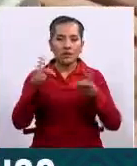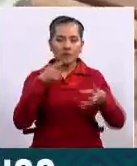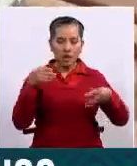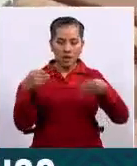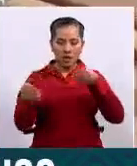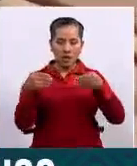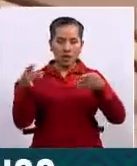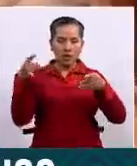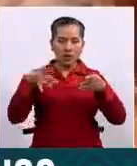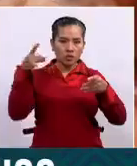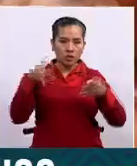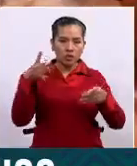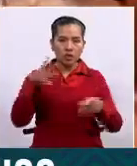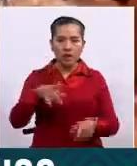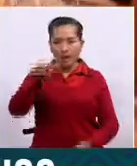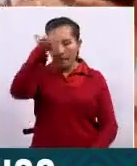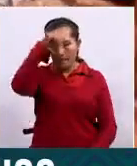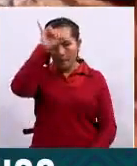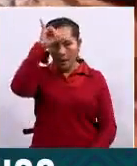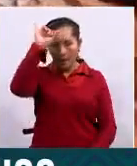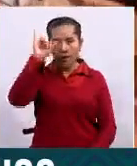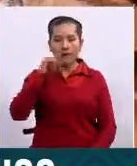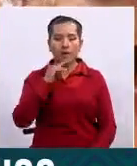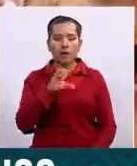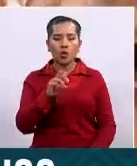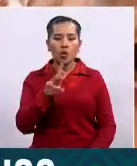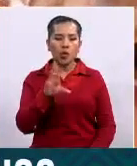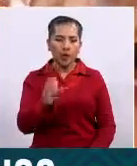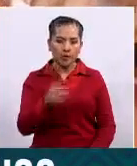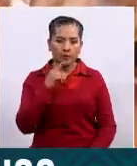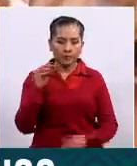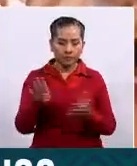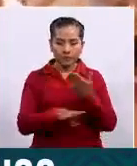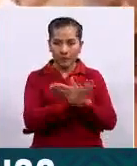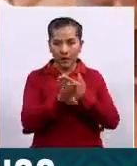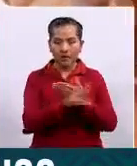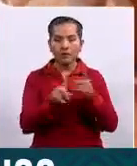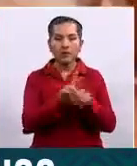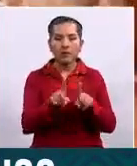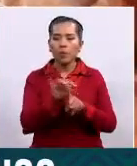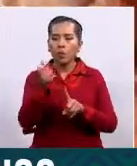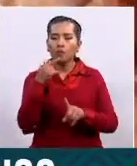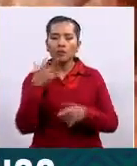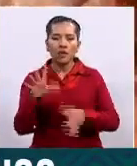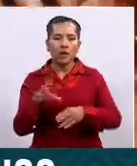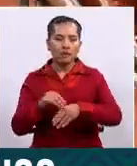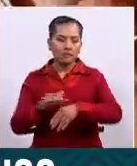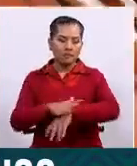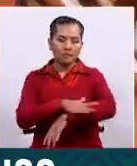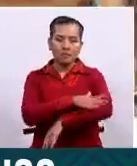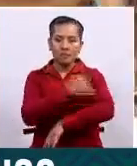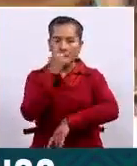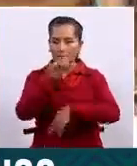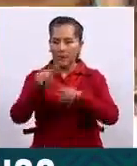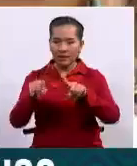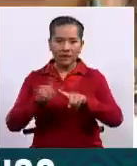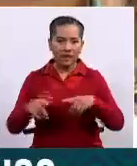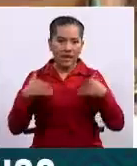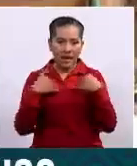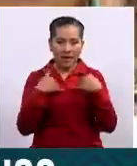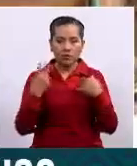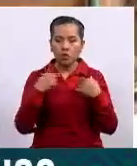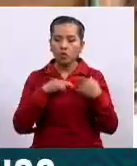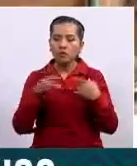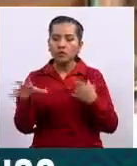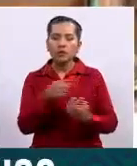en cuero vacuno como base, y también utilizamos diferentes pieles de animales. Rescatamos,